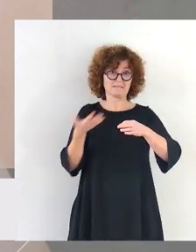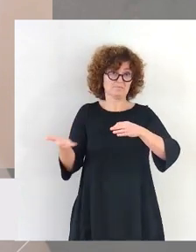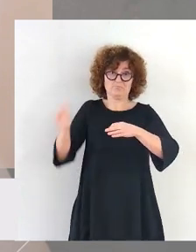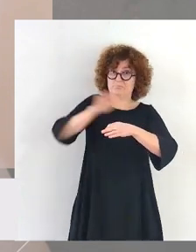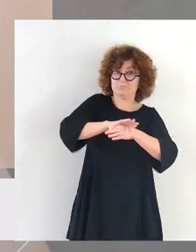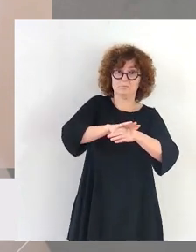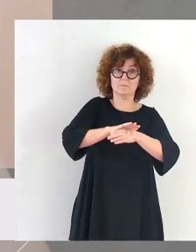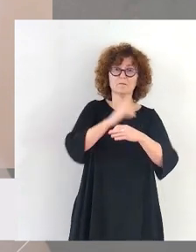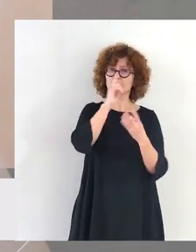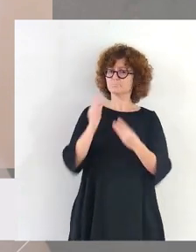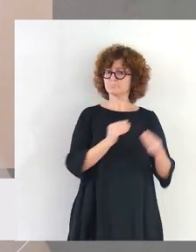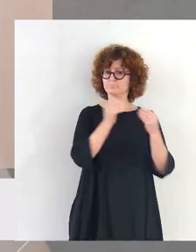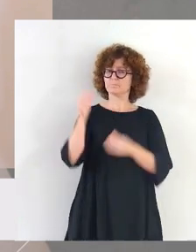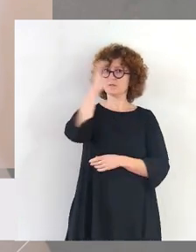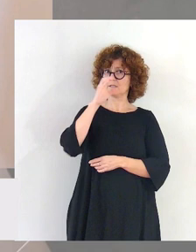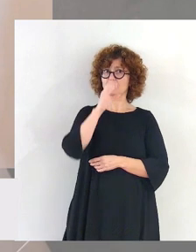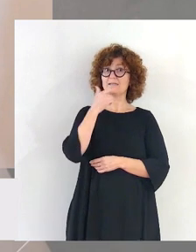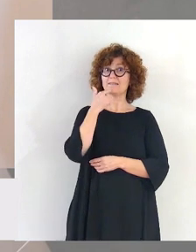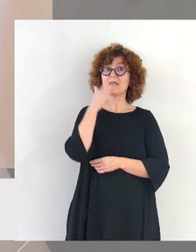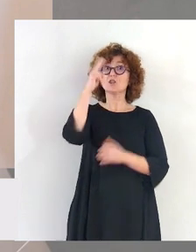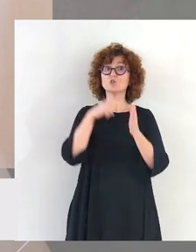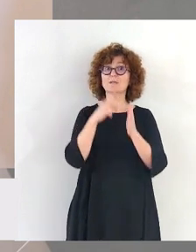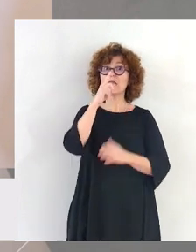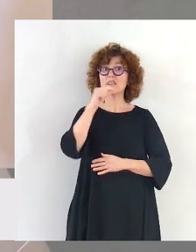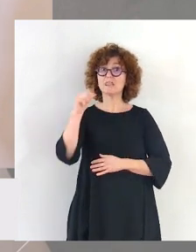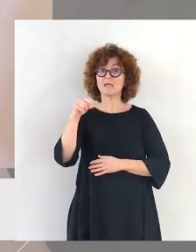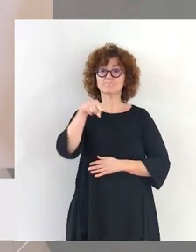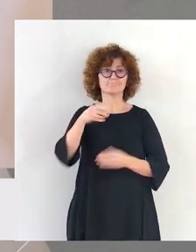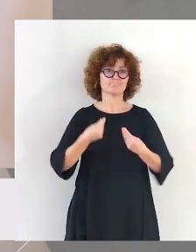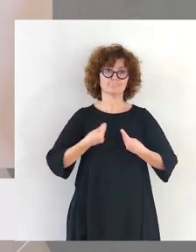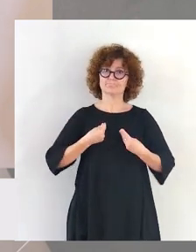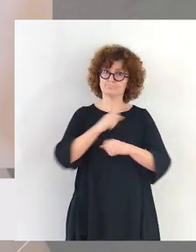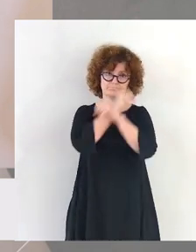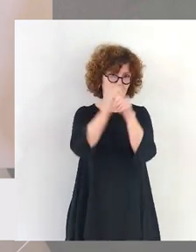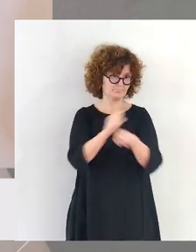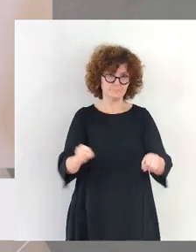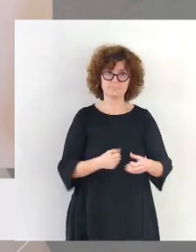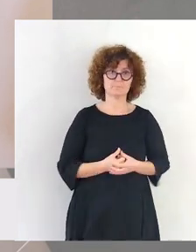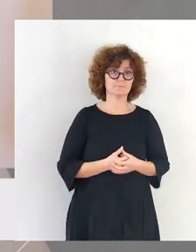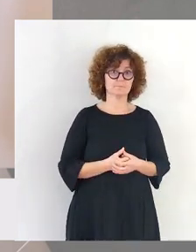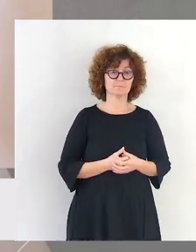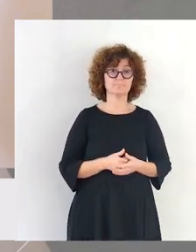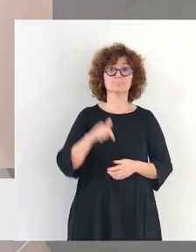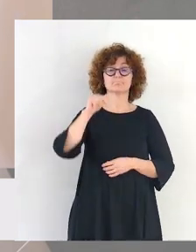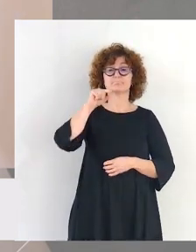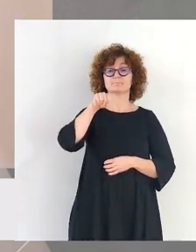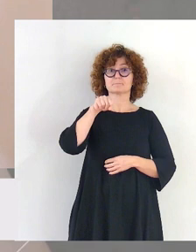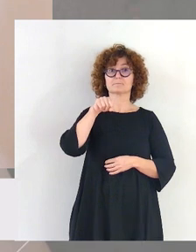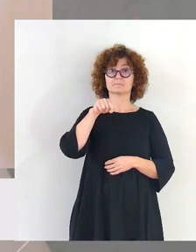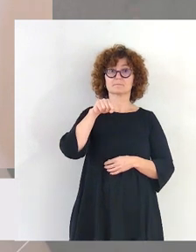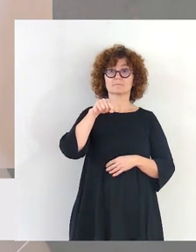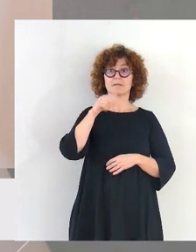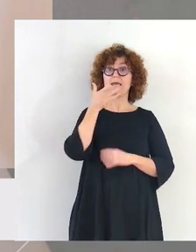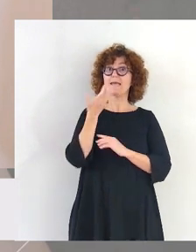previsiones científicas apuntan a que en 2100 será inhabitable en su totalidad este es sin duda